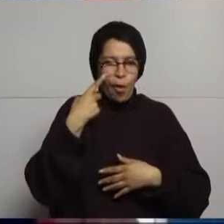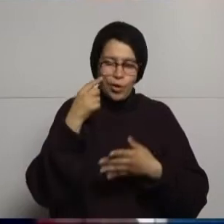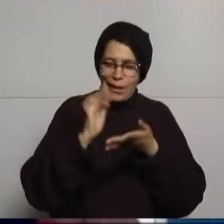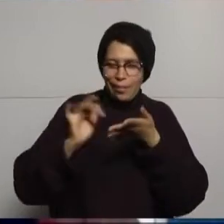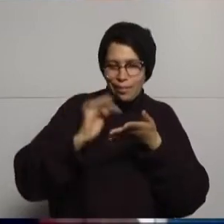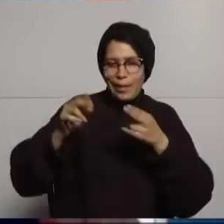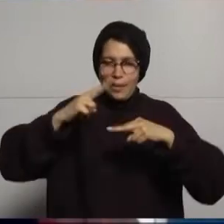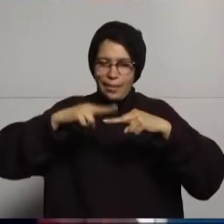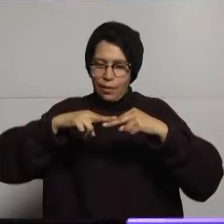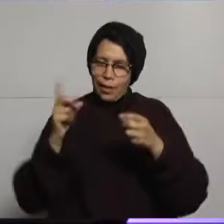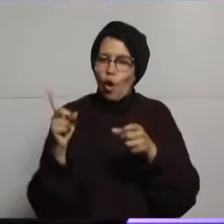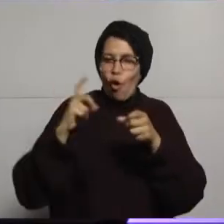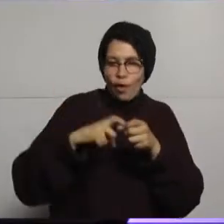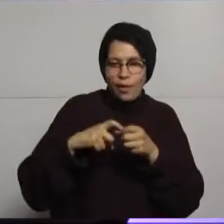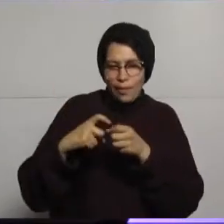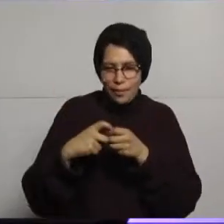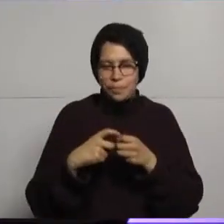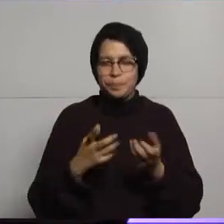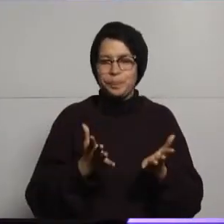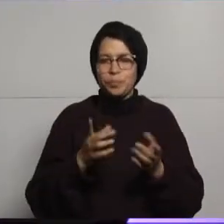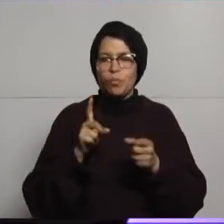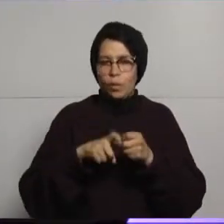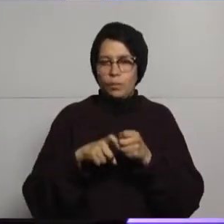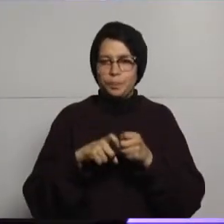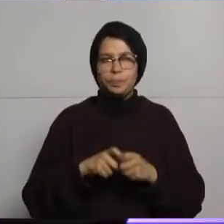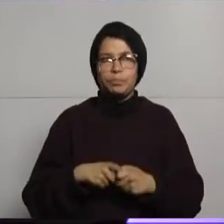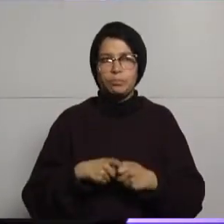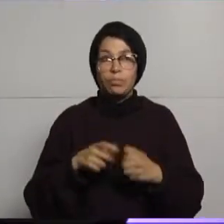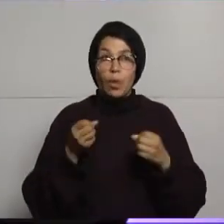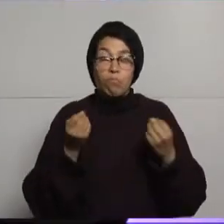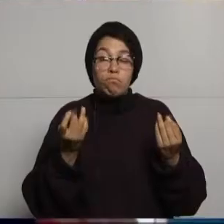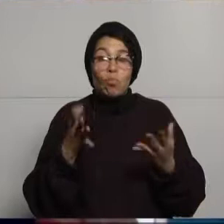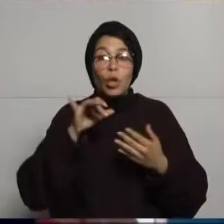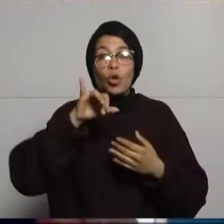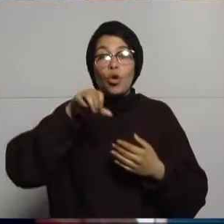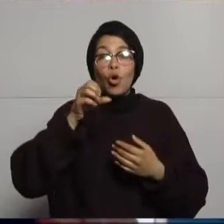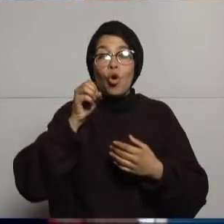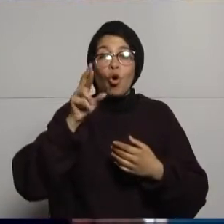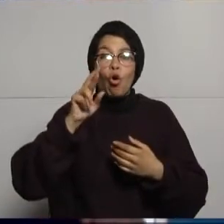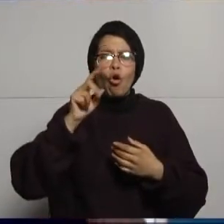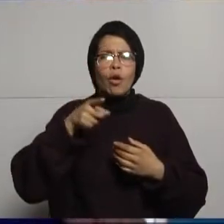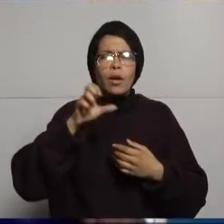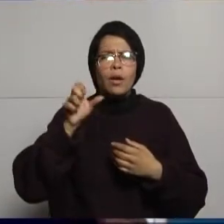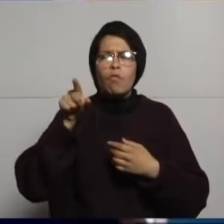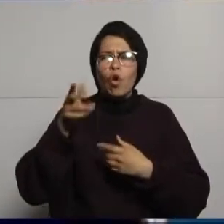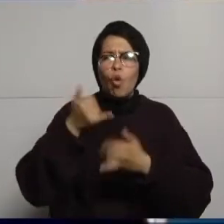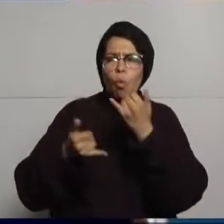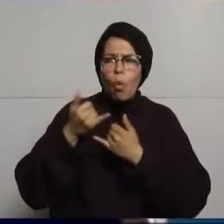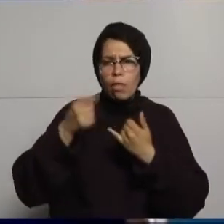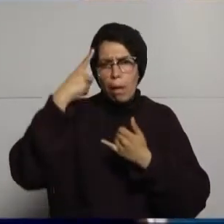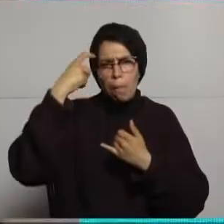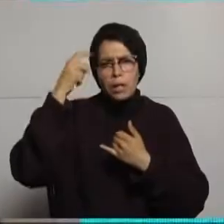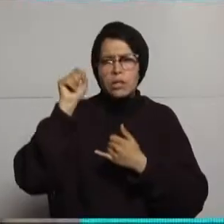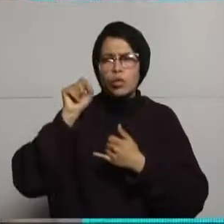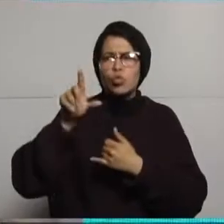hablar un poco de lo que íbamos a hacer hoy. Bueno, Jorge, bueno, no sé, contanos un poco la experiencia desde allá de Medellín, cómo la